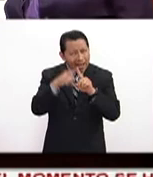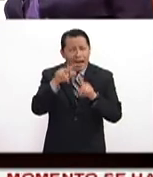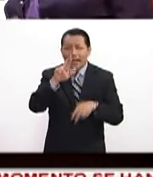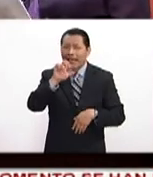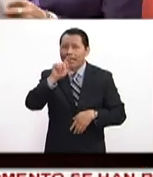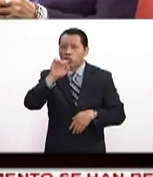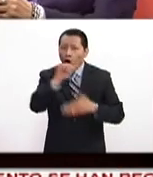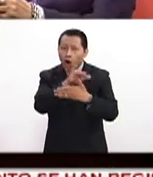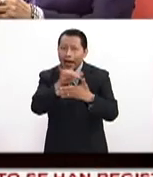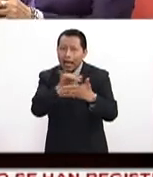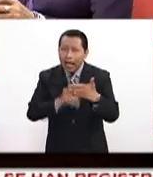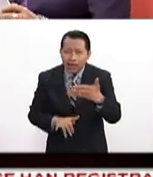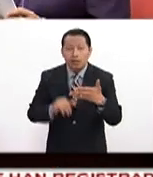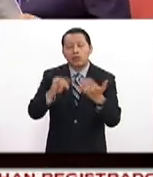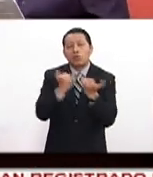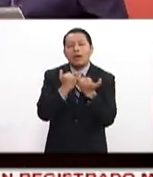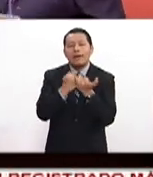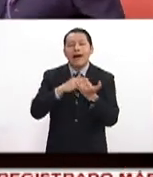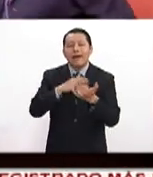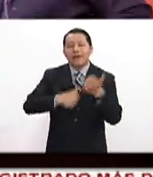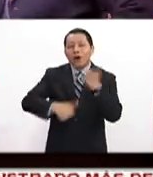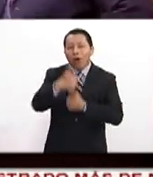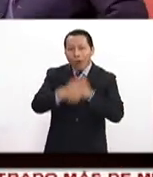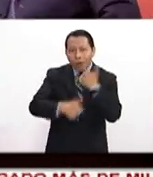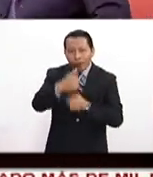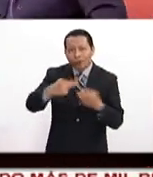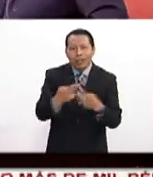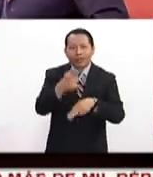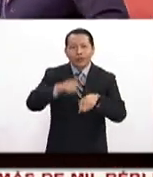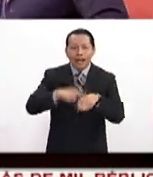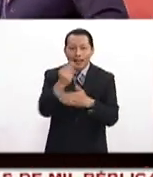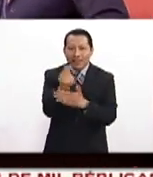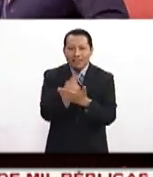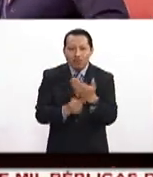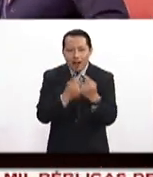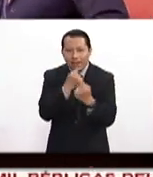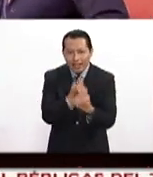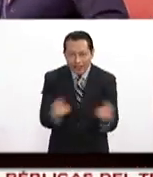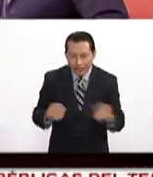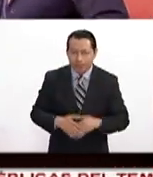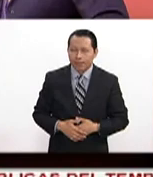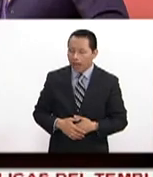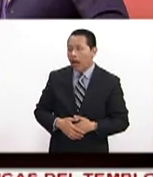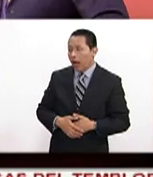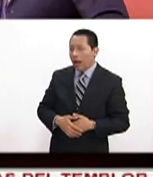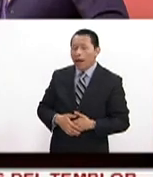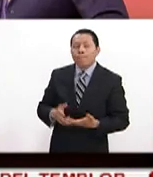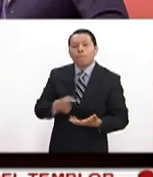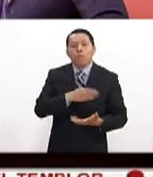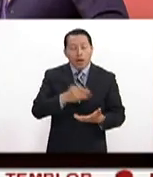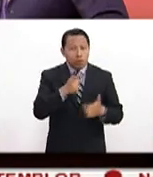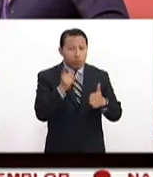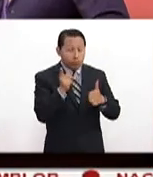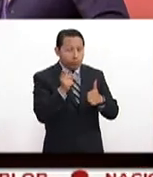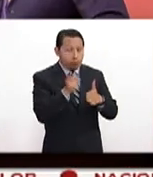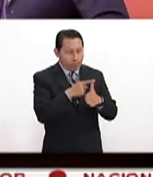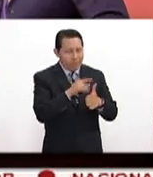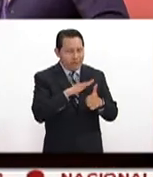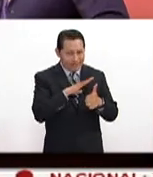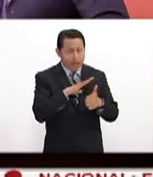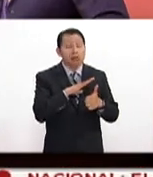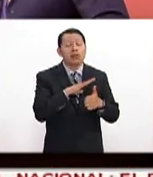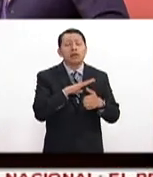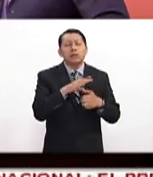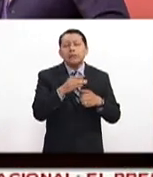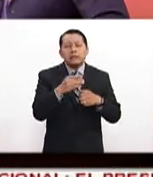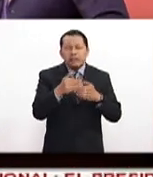y el concurso nacional de dibujo infantil? Pues mira, para el reto seguimos invitando empresas, nos quedan pocos meses del año y